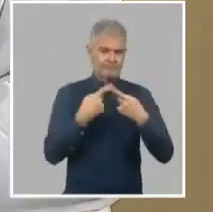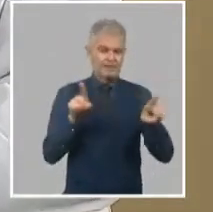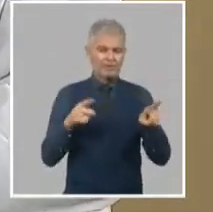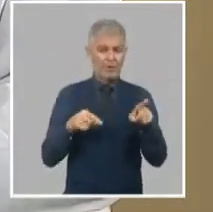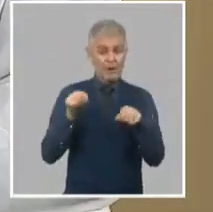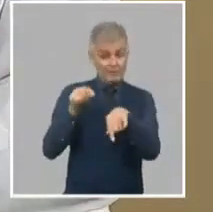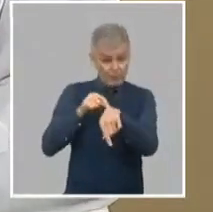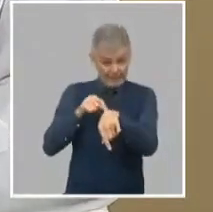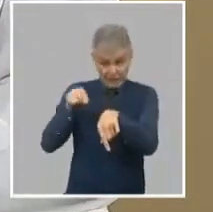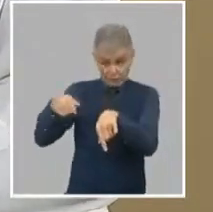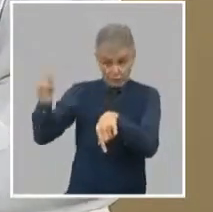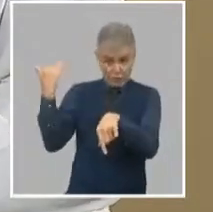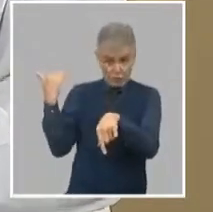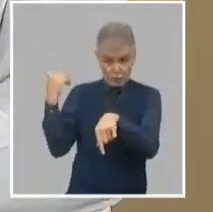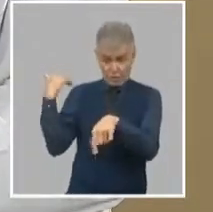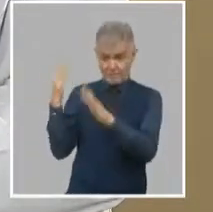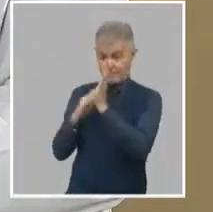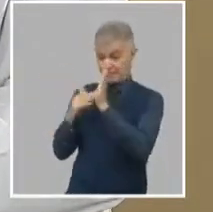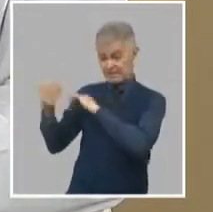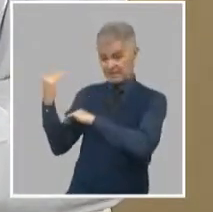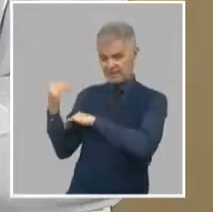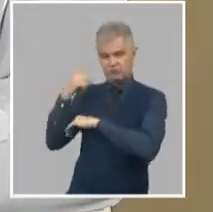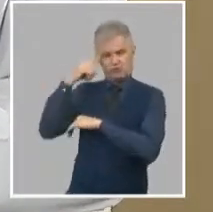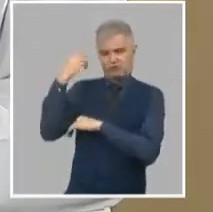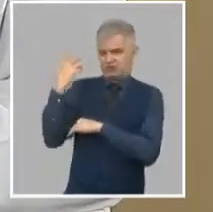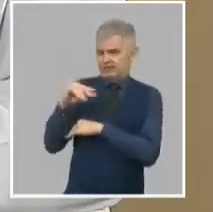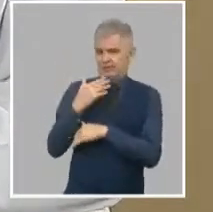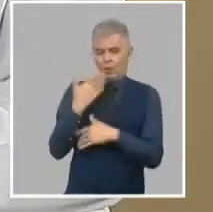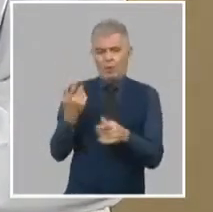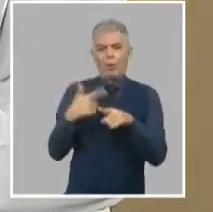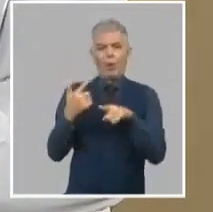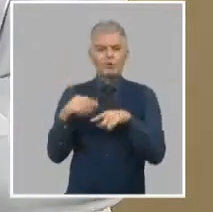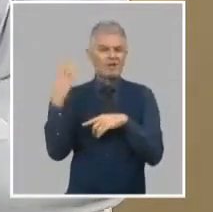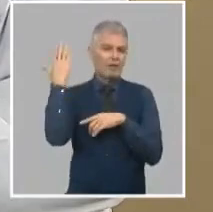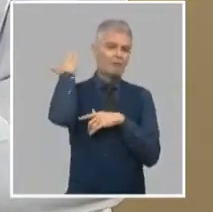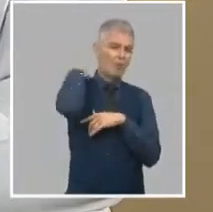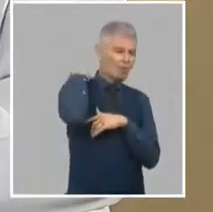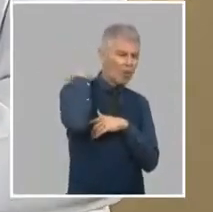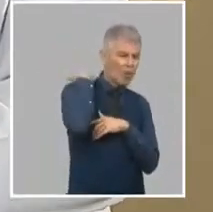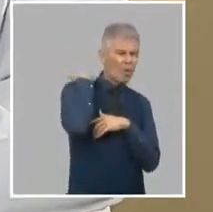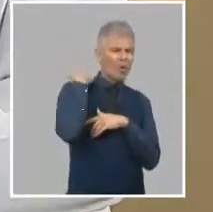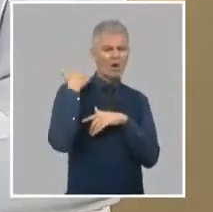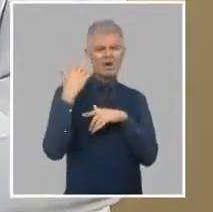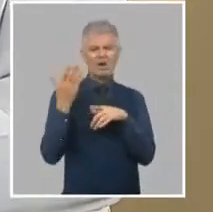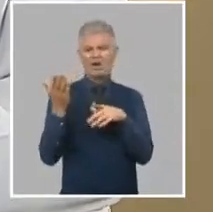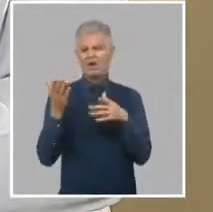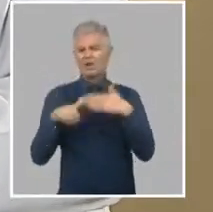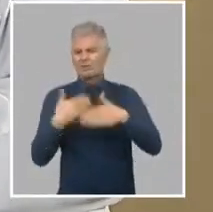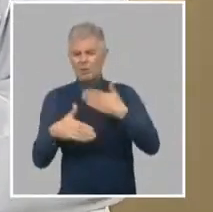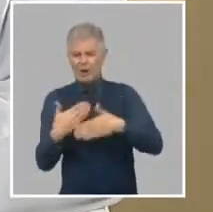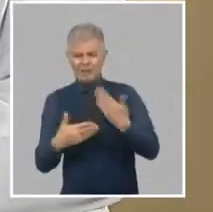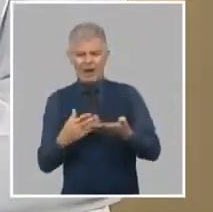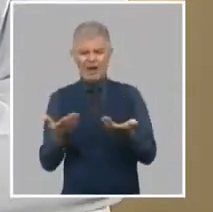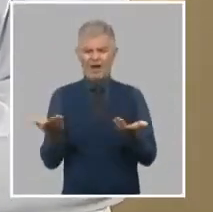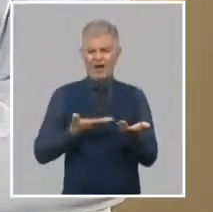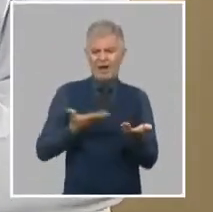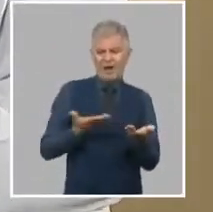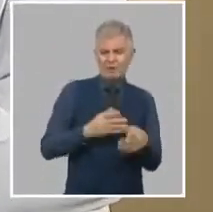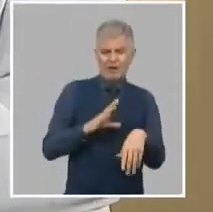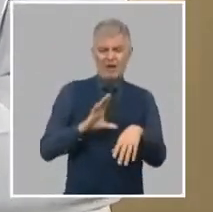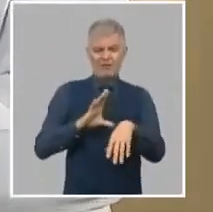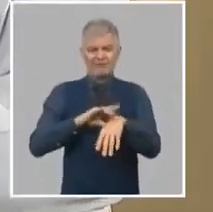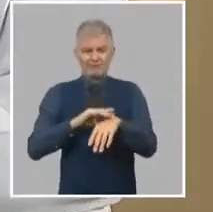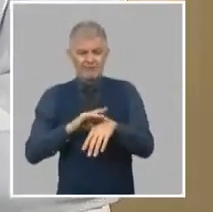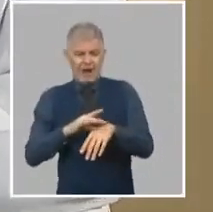desconocido, sobre todo lo referente al tromboembolismo pulmonar en los casos, el aceleramiento de la enfermedad hacia